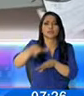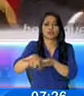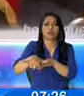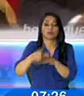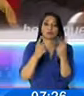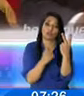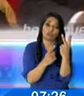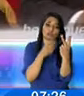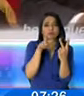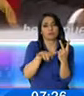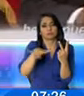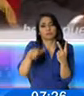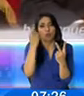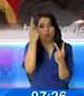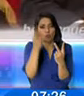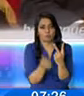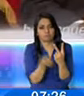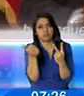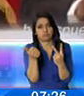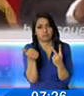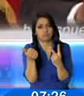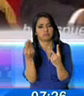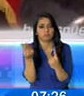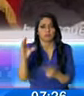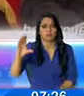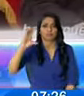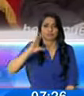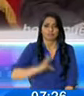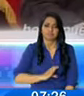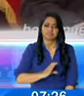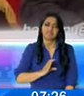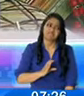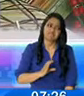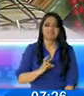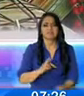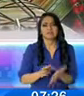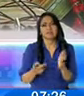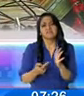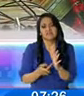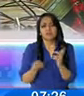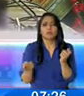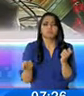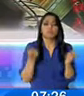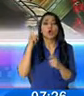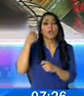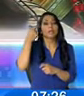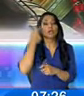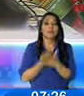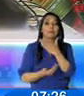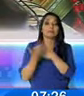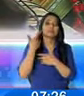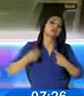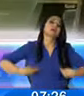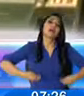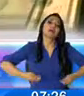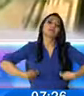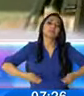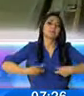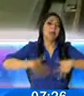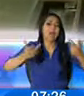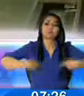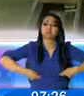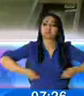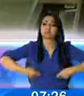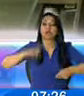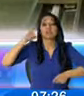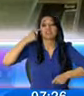que cuenta esto más que un impacto fiscal es una señal política respecto de un gobierno anterior donde se gastó en demasía según ha